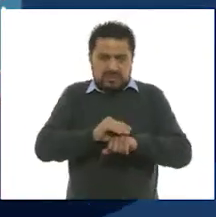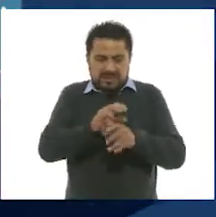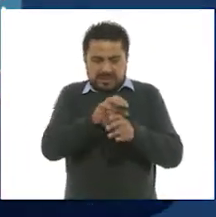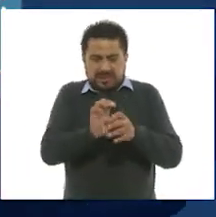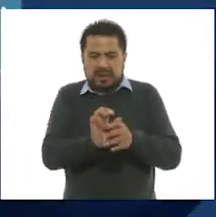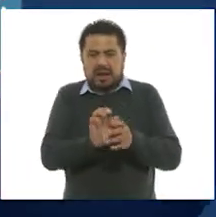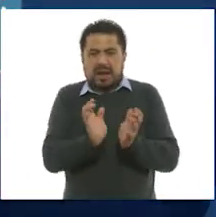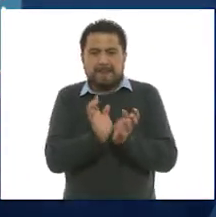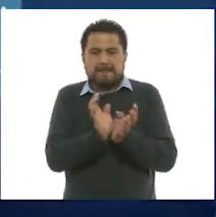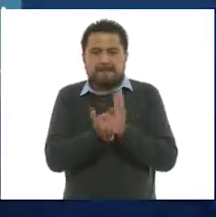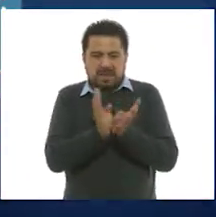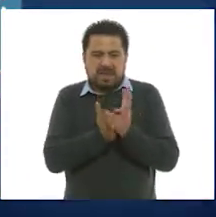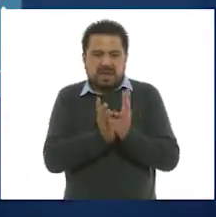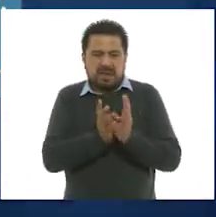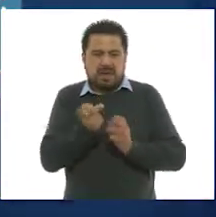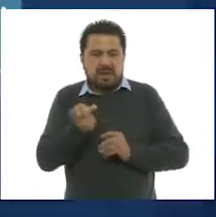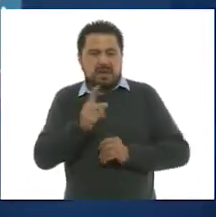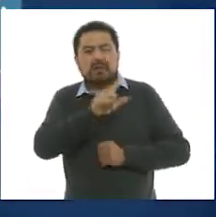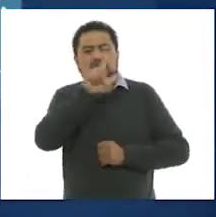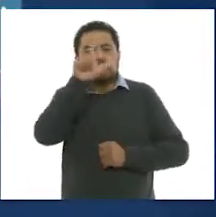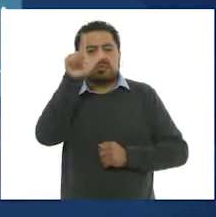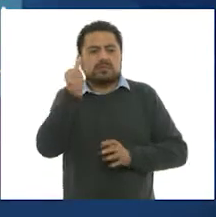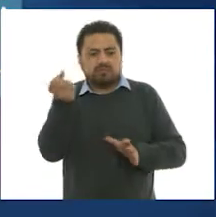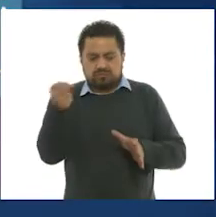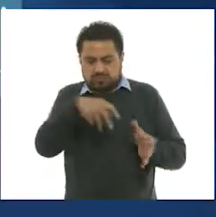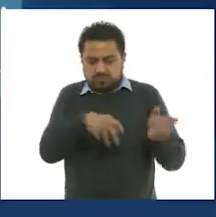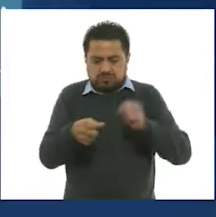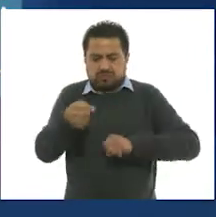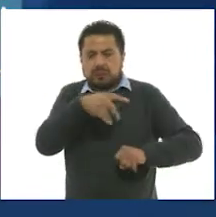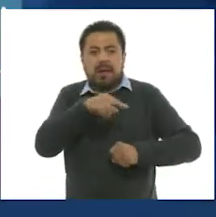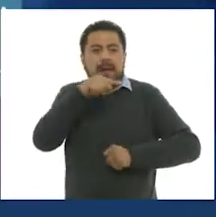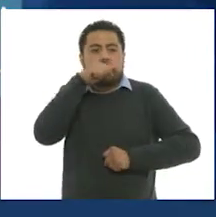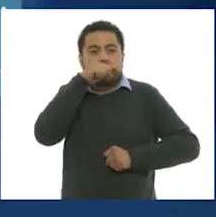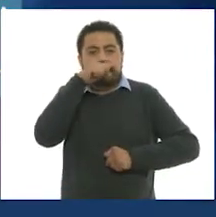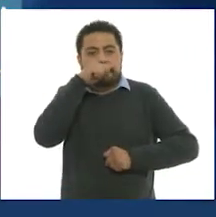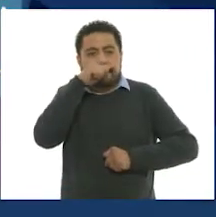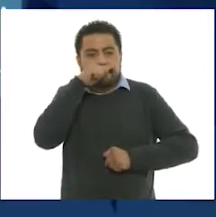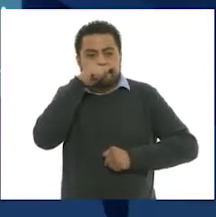de piña y vamos a echar canela